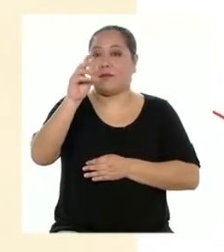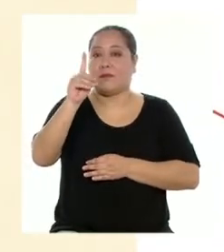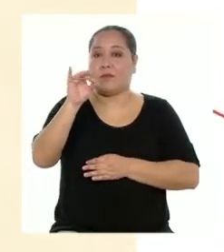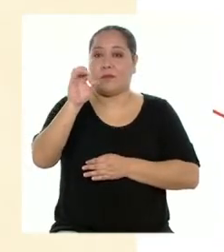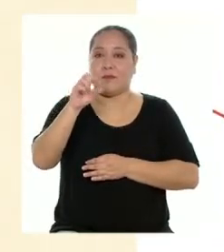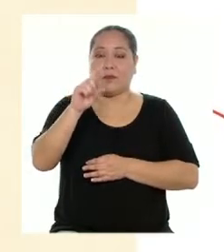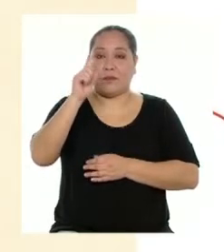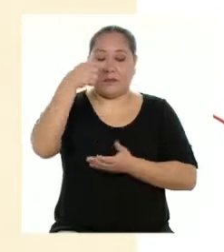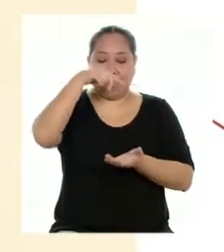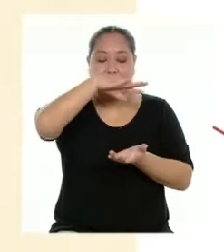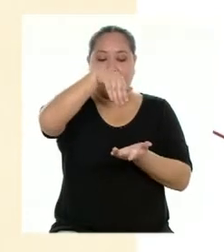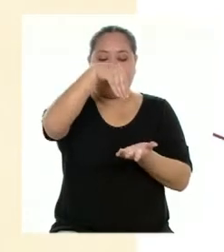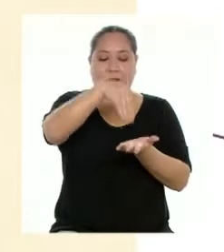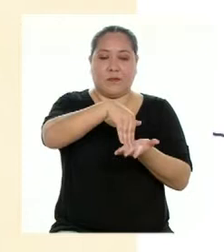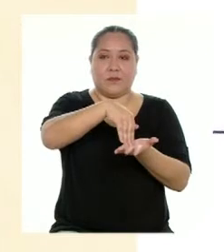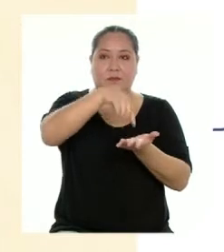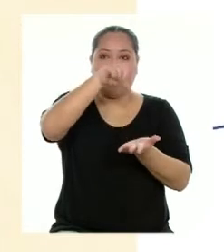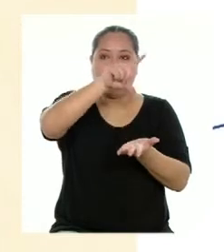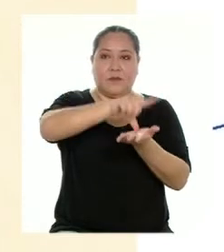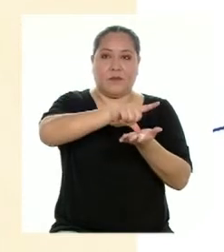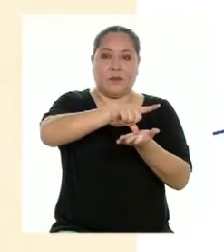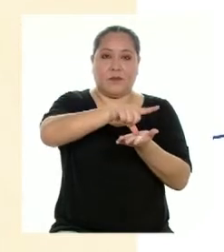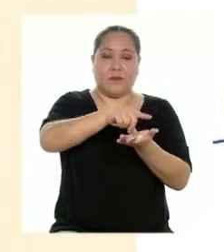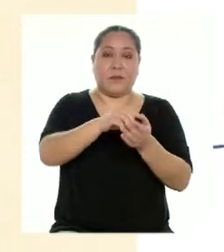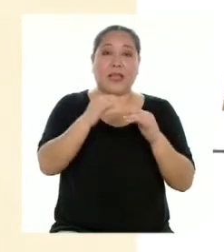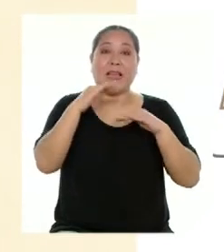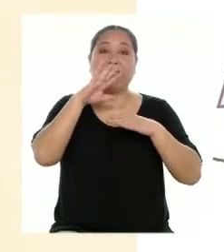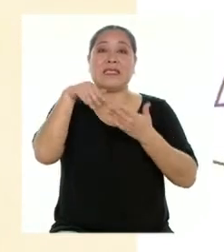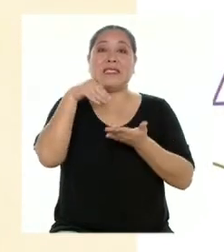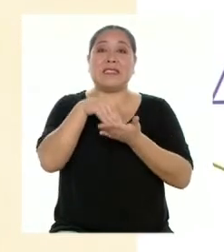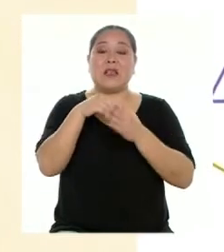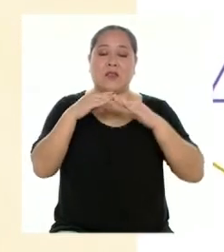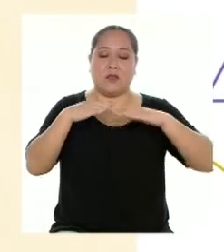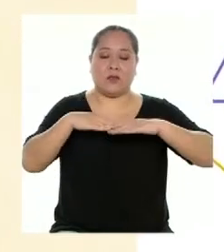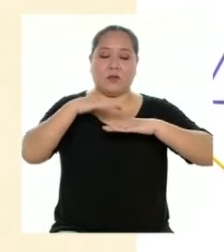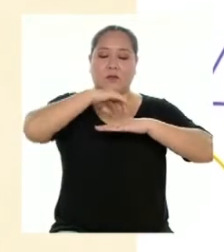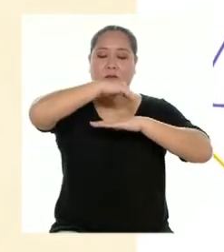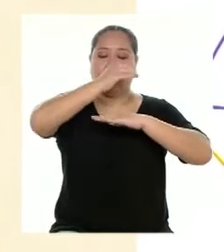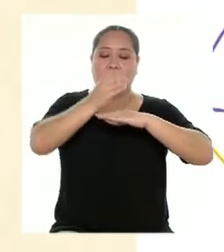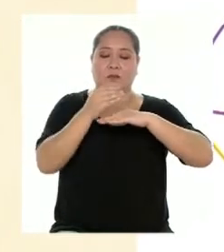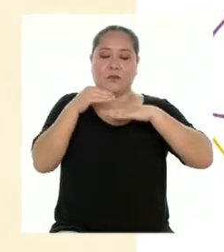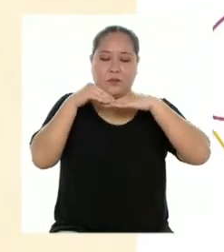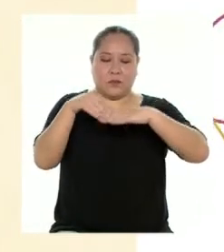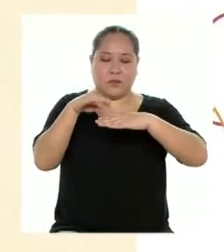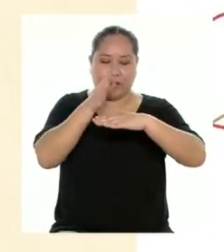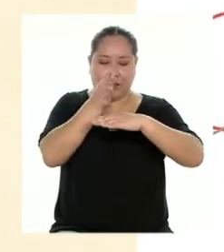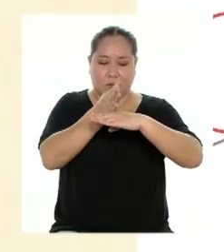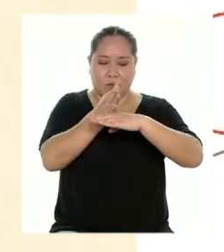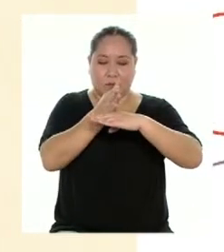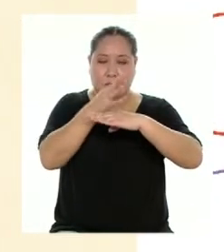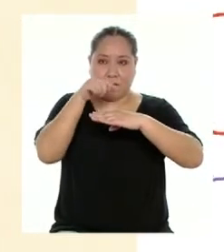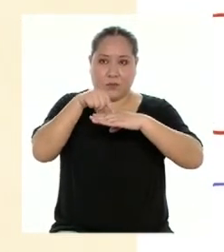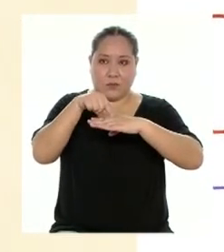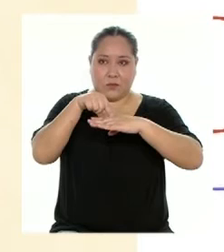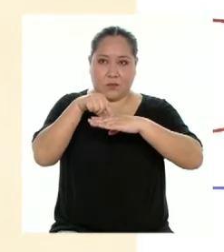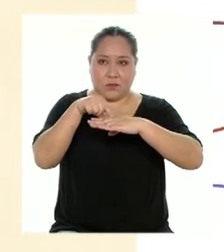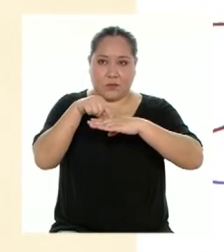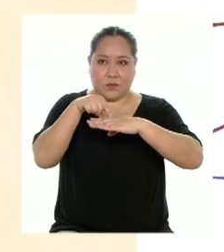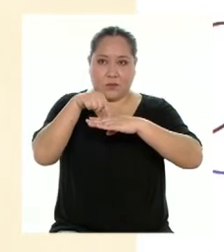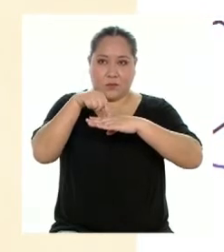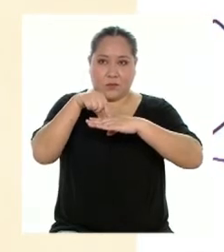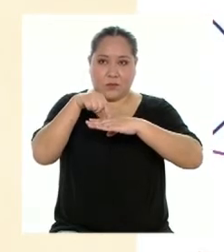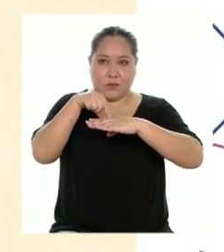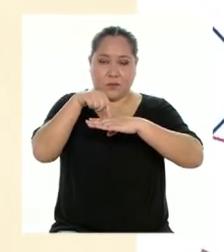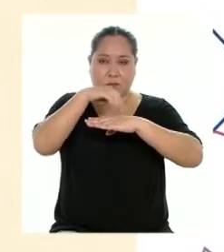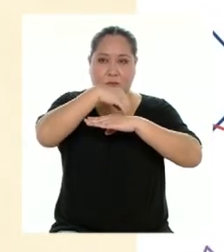el centro y colocamos el centro del transportador sobre dicho centro. Segundo, desde el centro del círculo trazamos